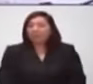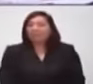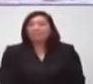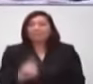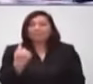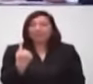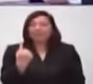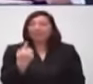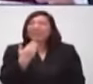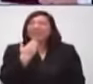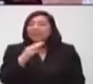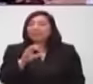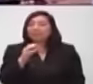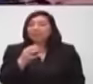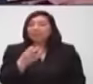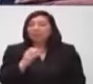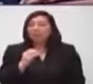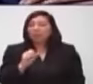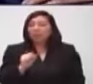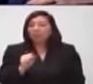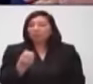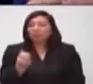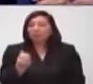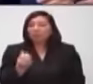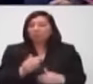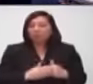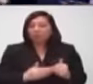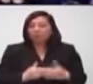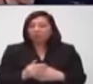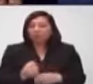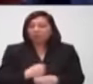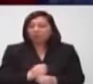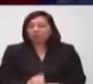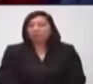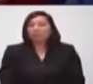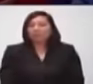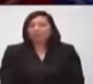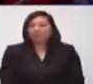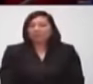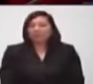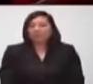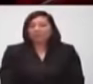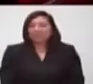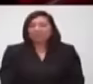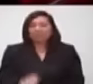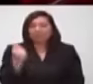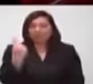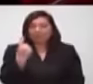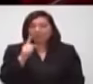Primero, ¿quién eligió a la empresa OAS como constructora de las obras de fideicomiso? La primera